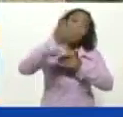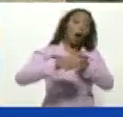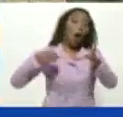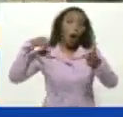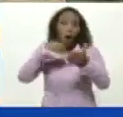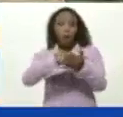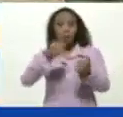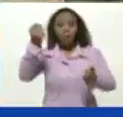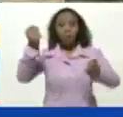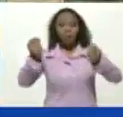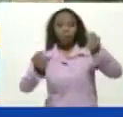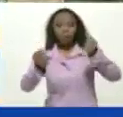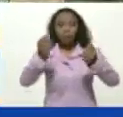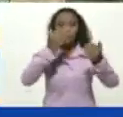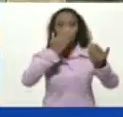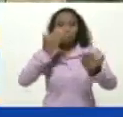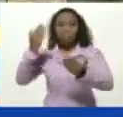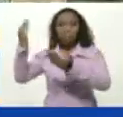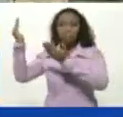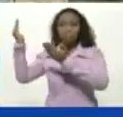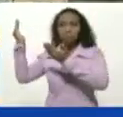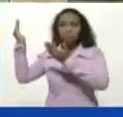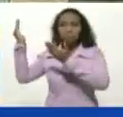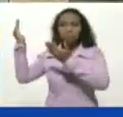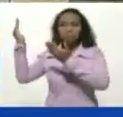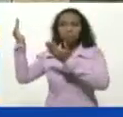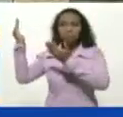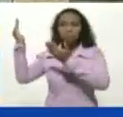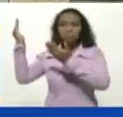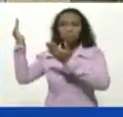de timón. Adelante, Richard.